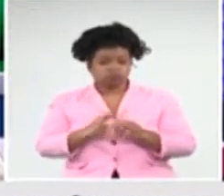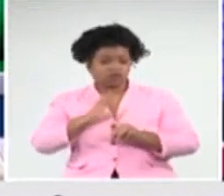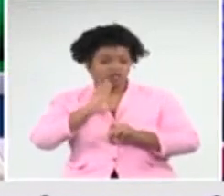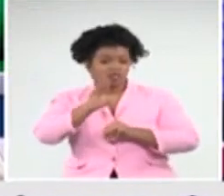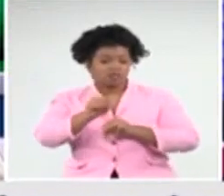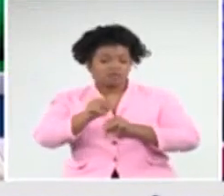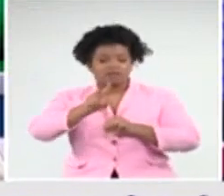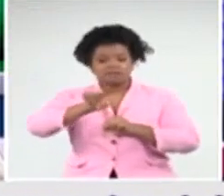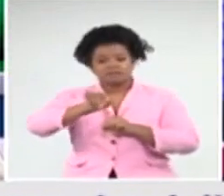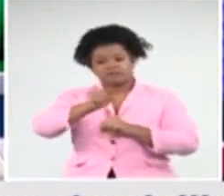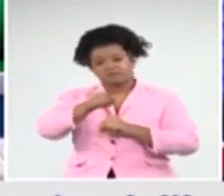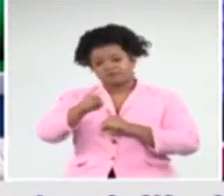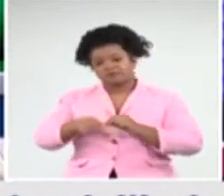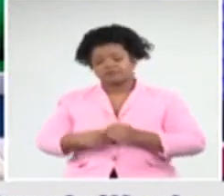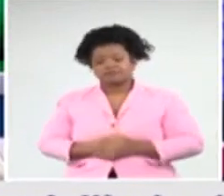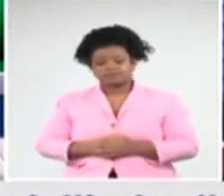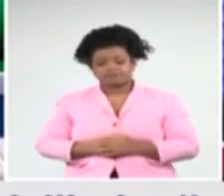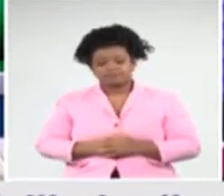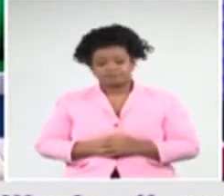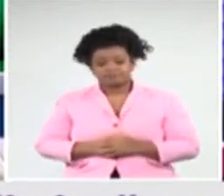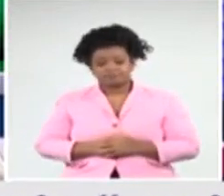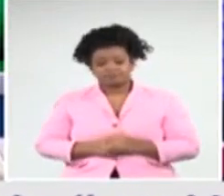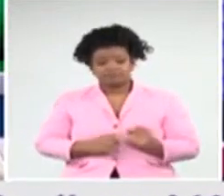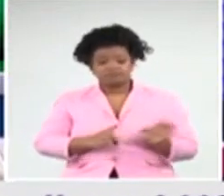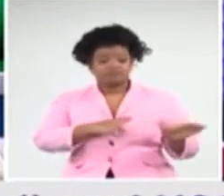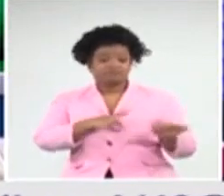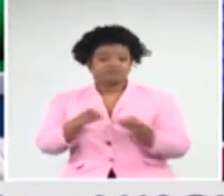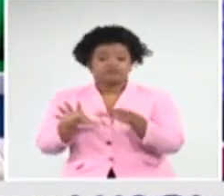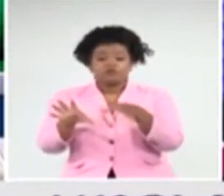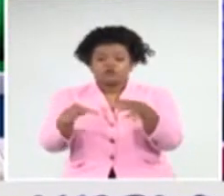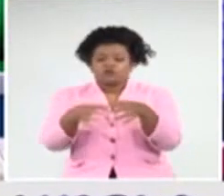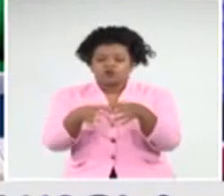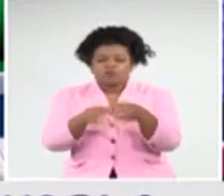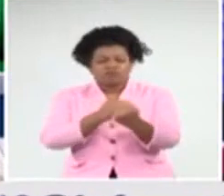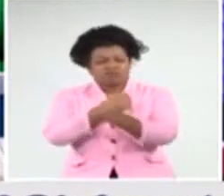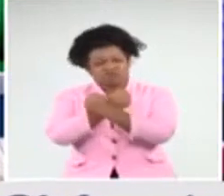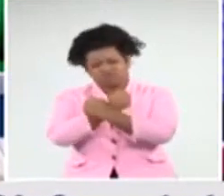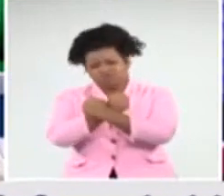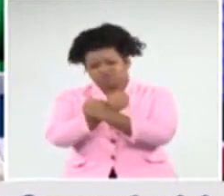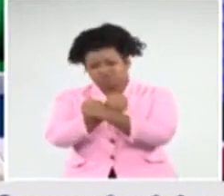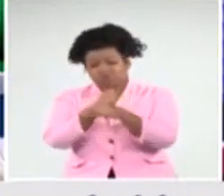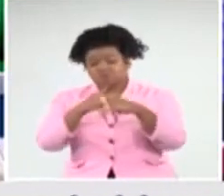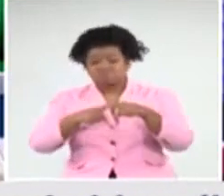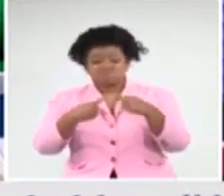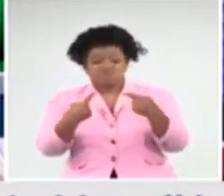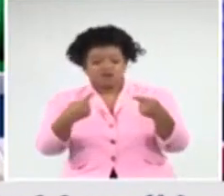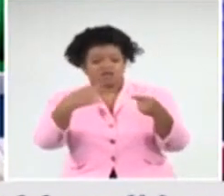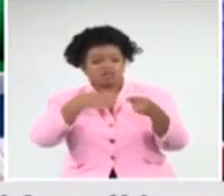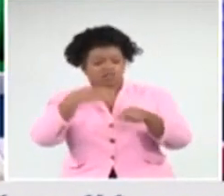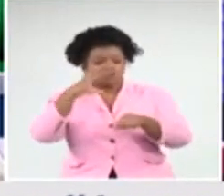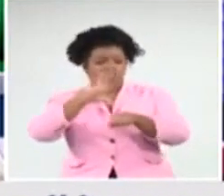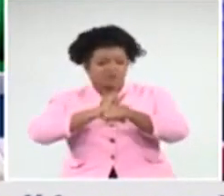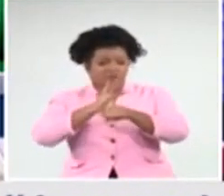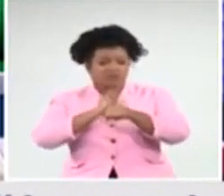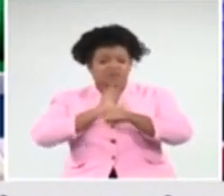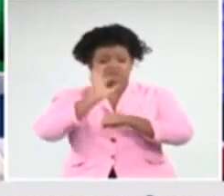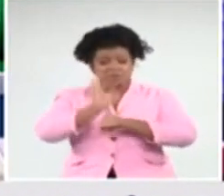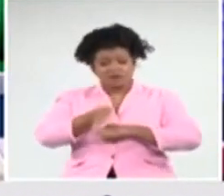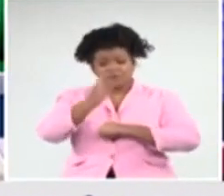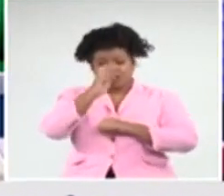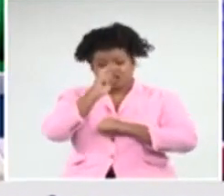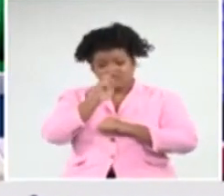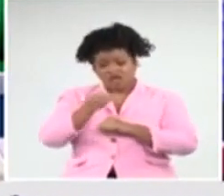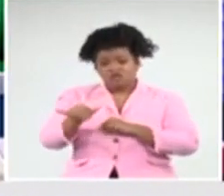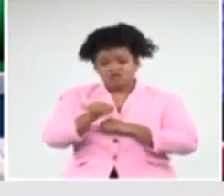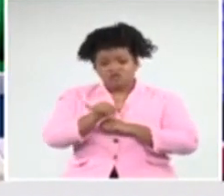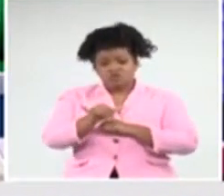26 personas. Y del grupo que tiene mucho riesgo por las comorbilidades, por la propia edad de los